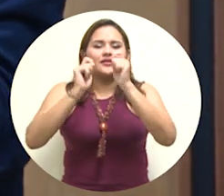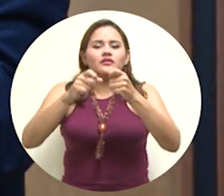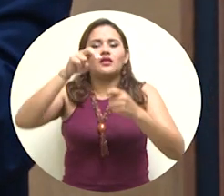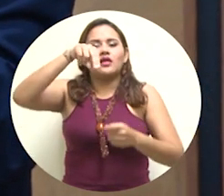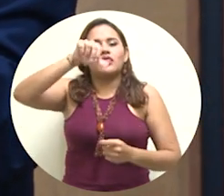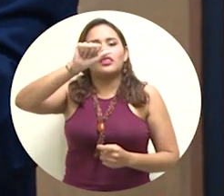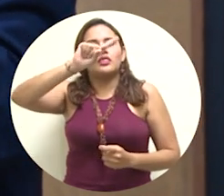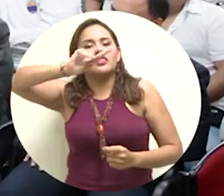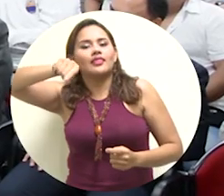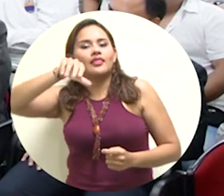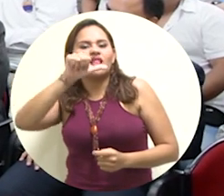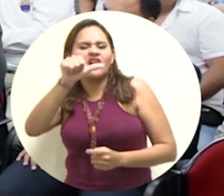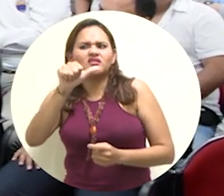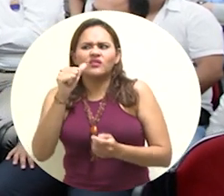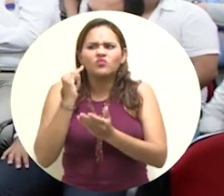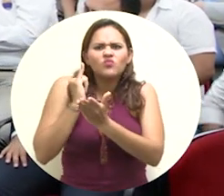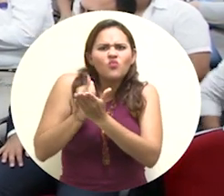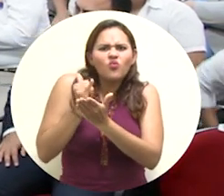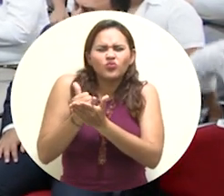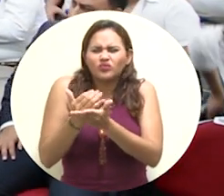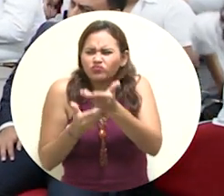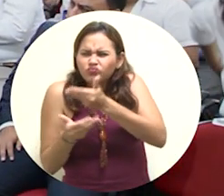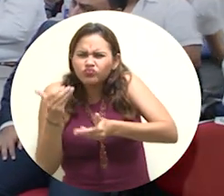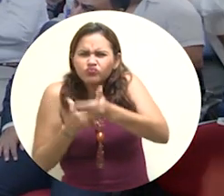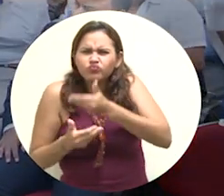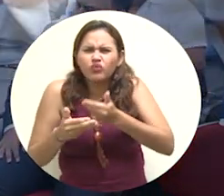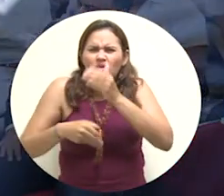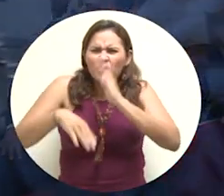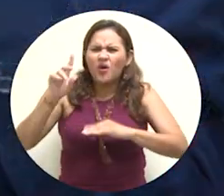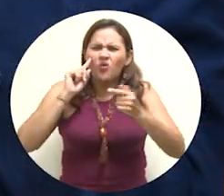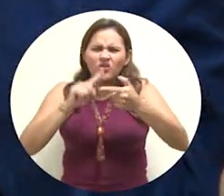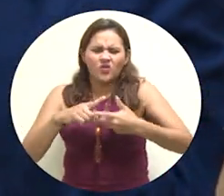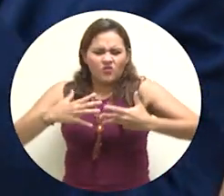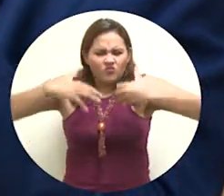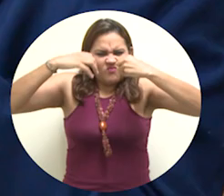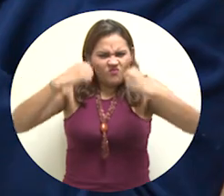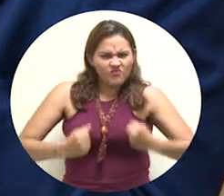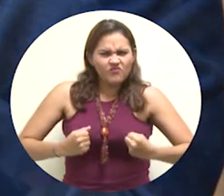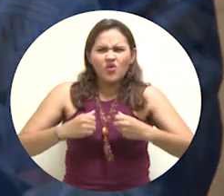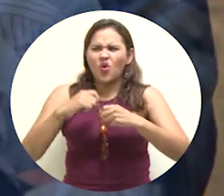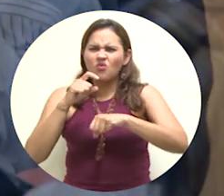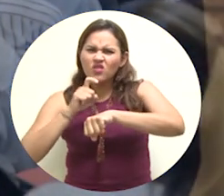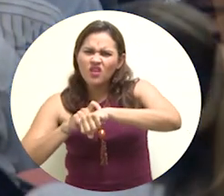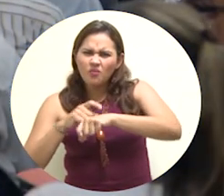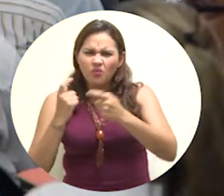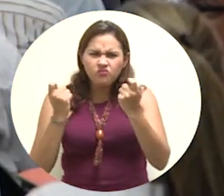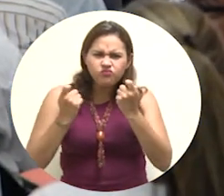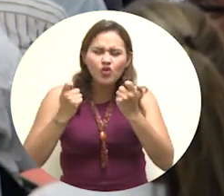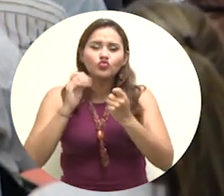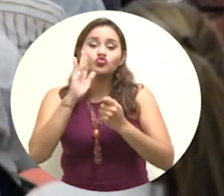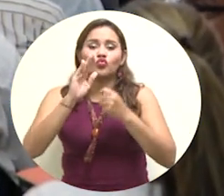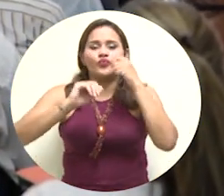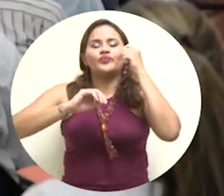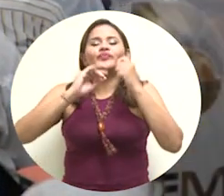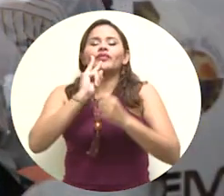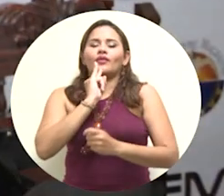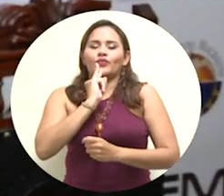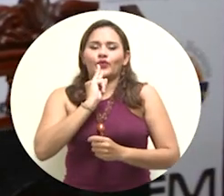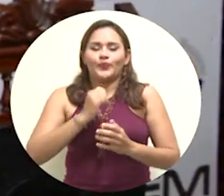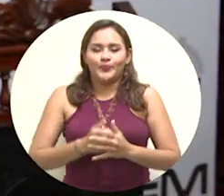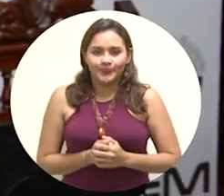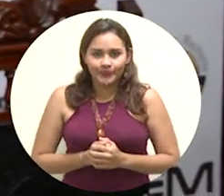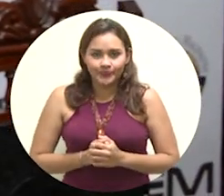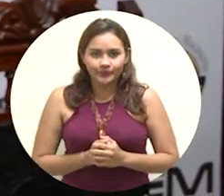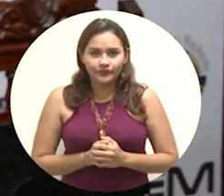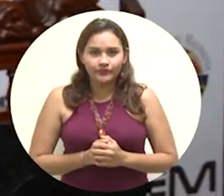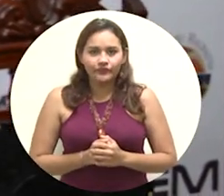la Junta de Asesoramiento Presidencial sobre Posicionamiento, Navegación y Cronometraje de los Estados Unidos. This is my first